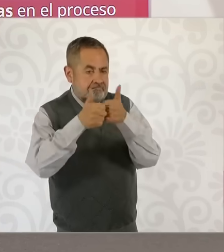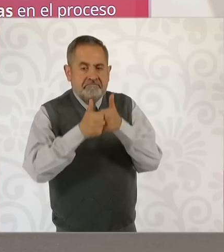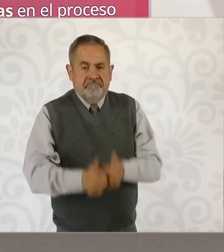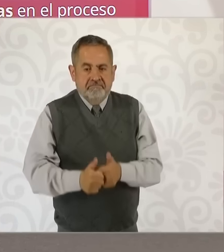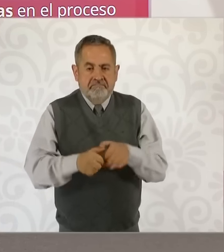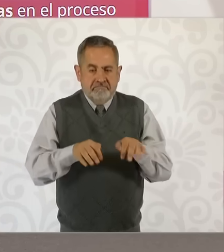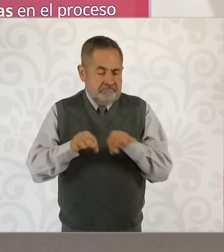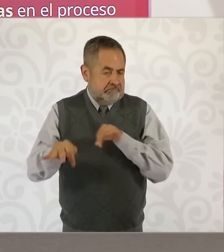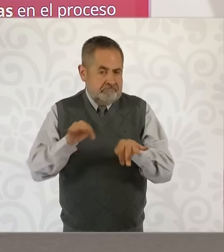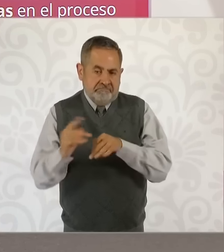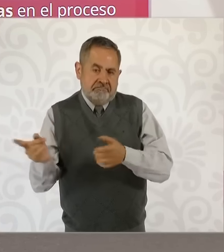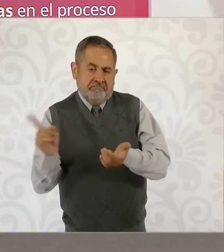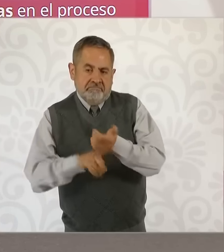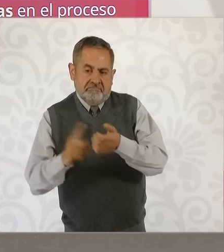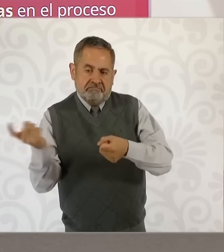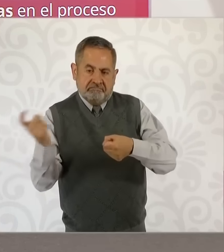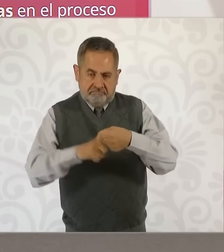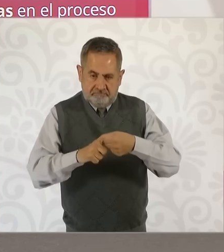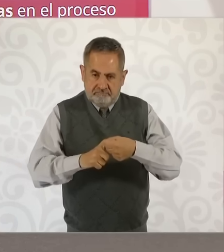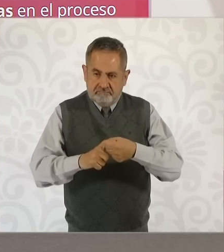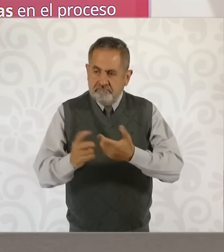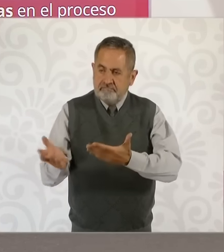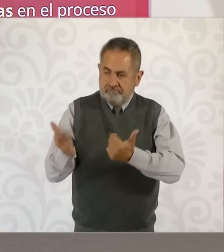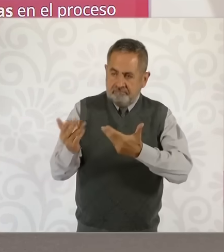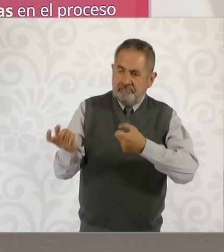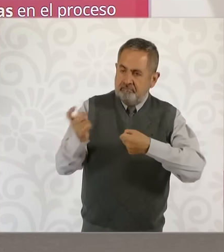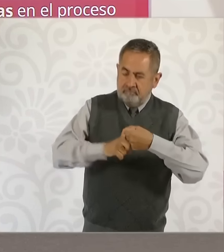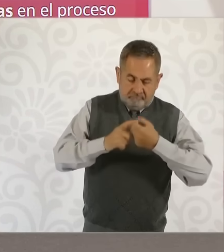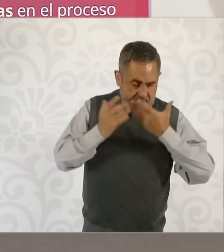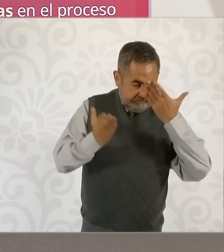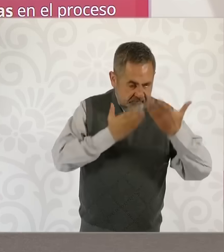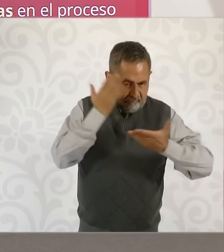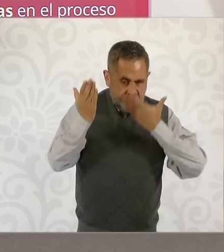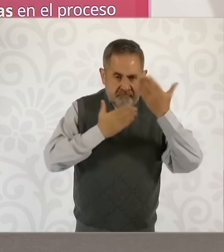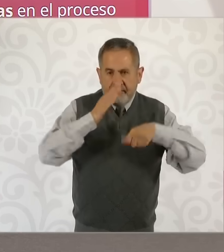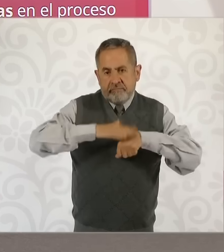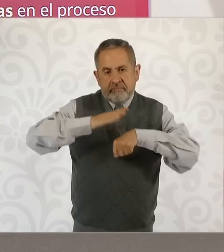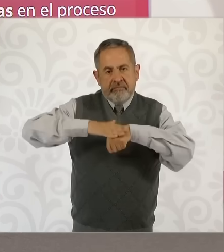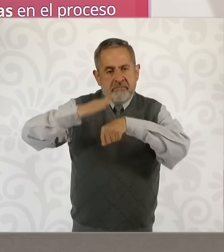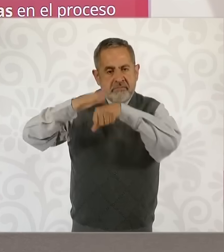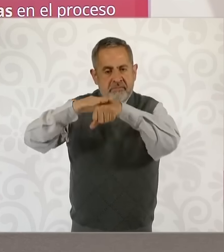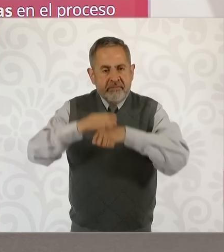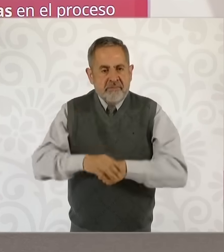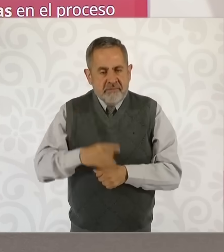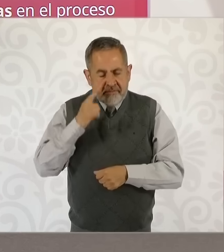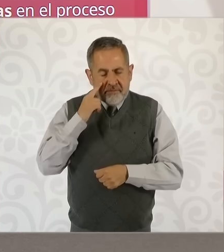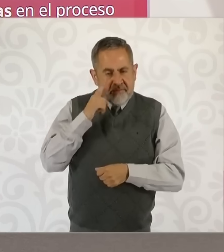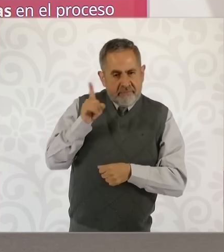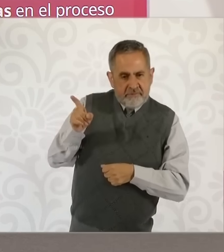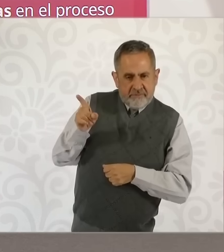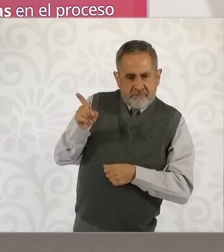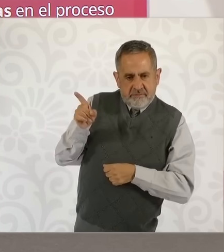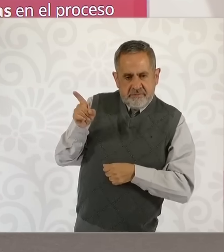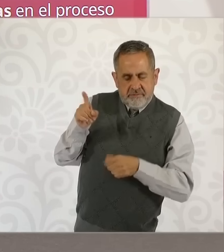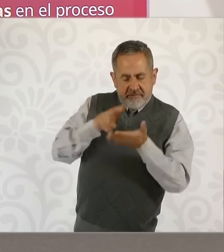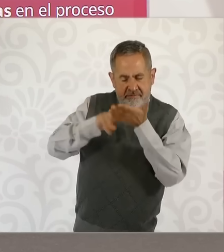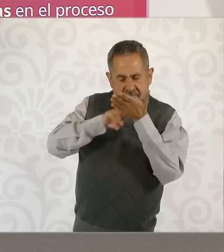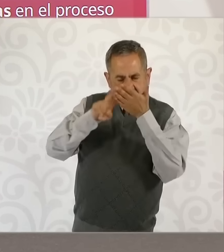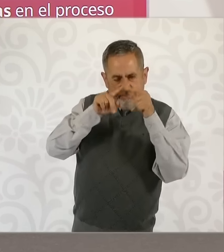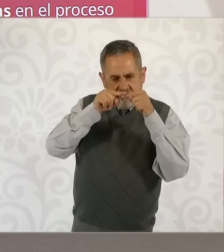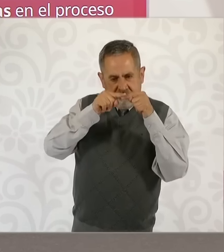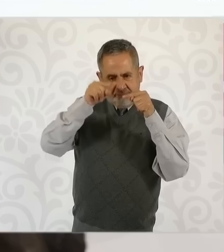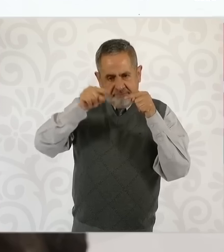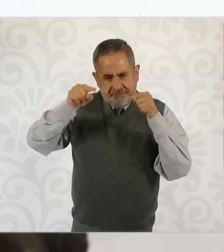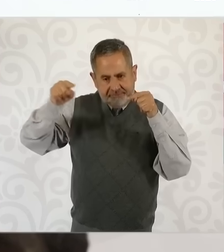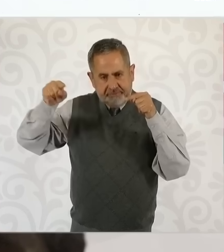al espacio de la formación para la especialidad. Entonces, los ingresos es esta lámina verde. Como